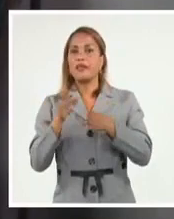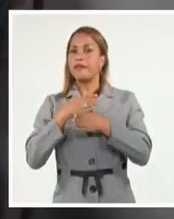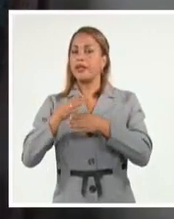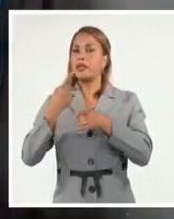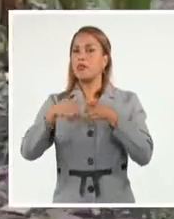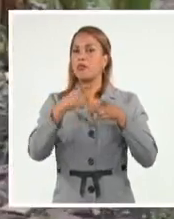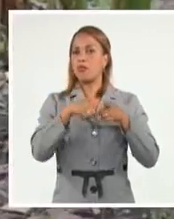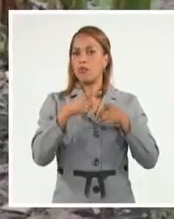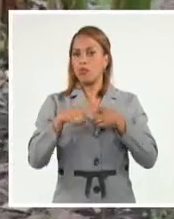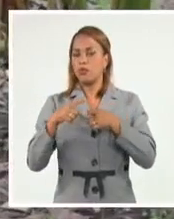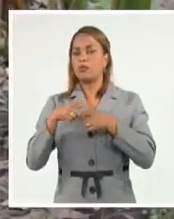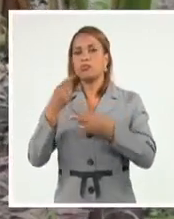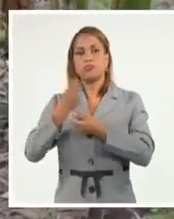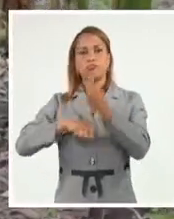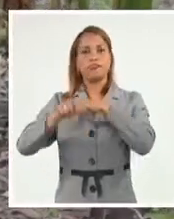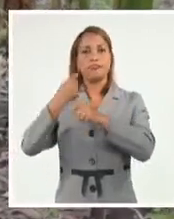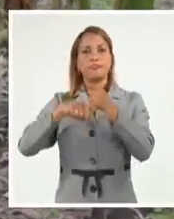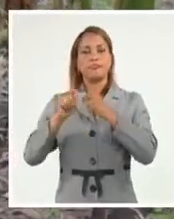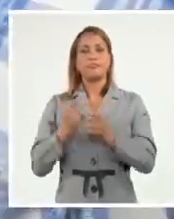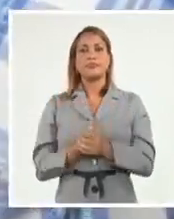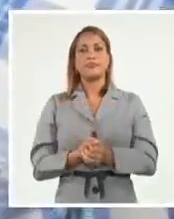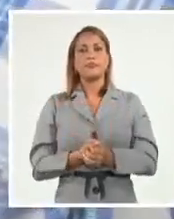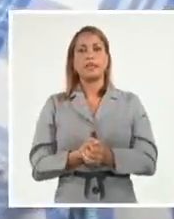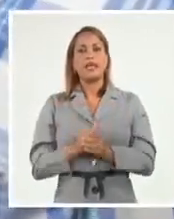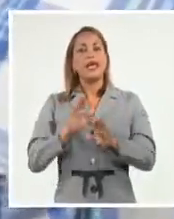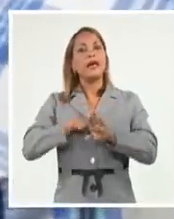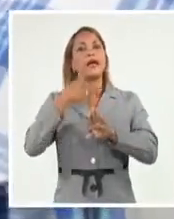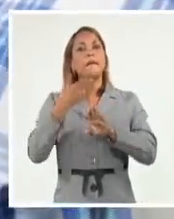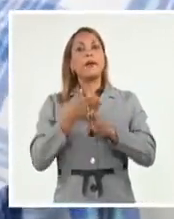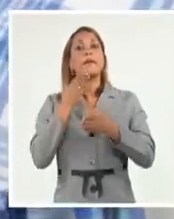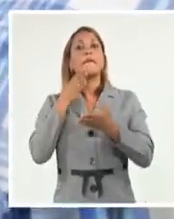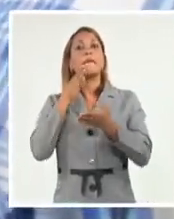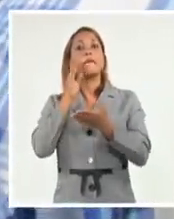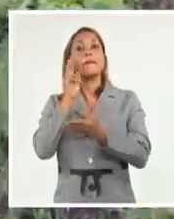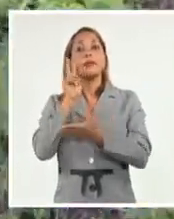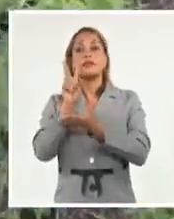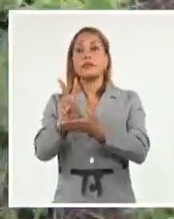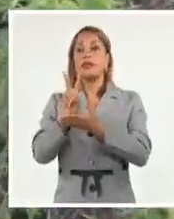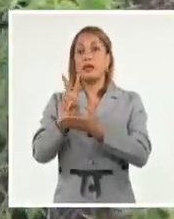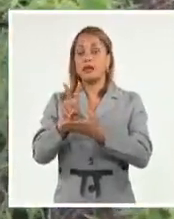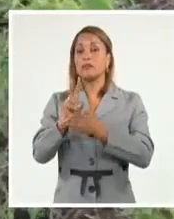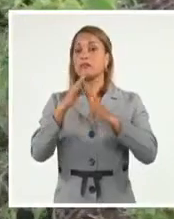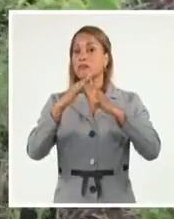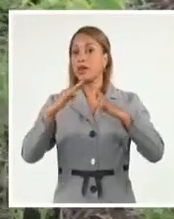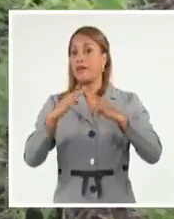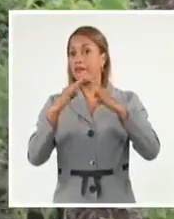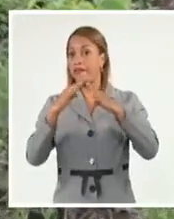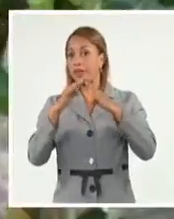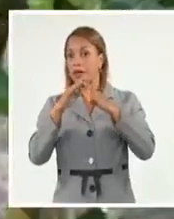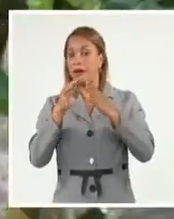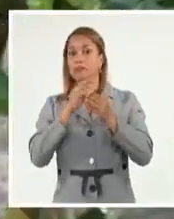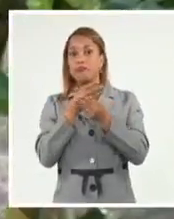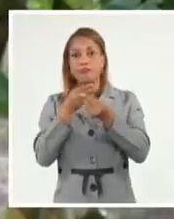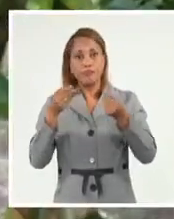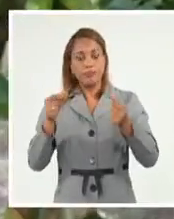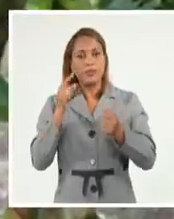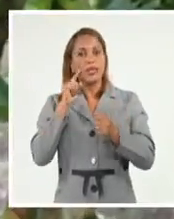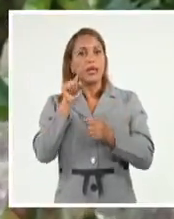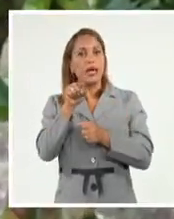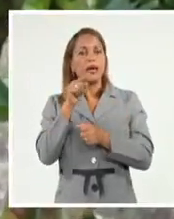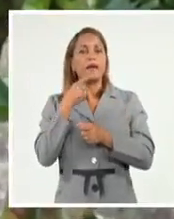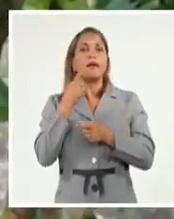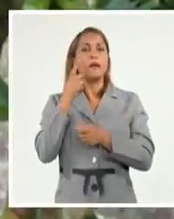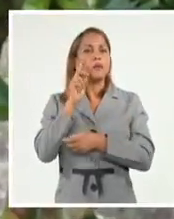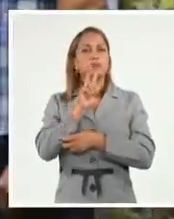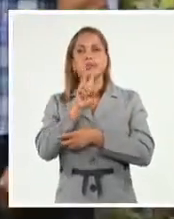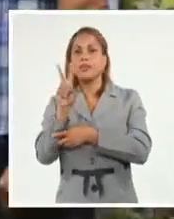en oferta. Por último, los directivos visitaron la finca La Fortuna de Miguel Ángel Luis Cobo. En la finca perteneciente a la cooperativa de créditos y